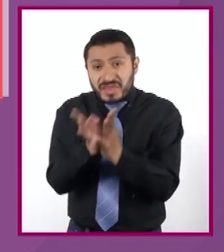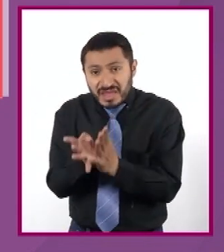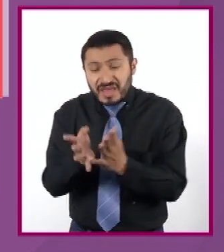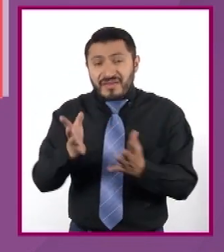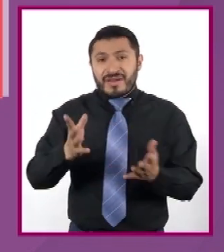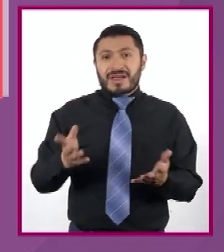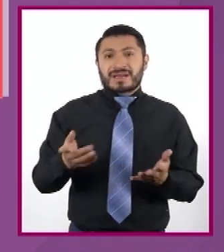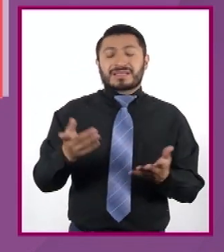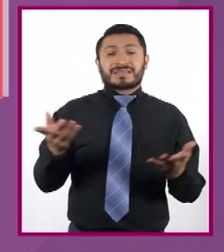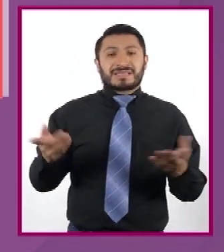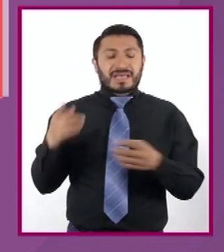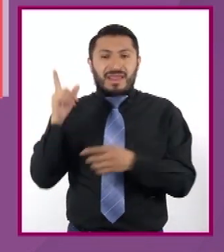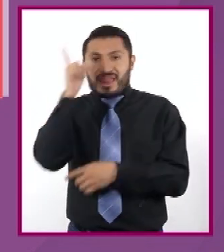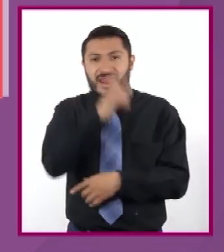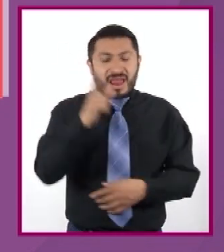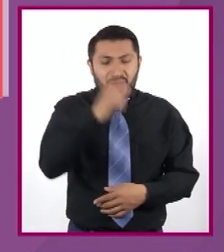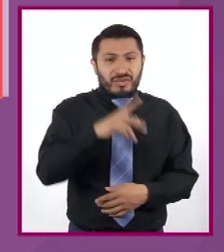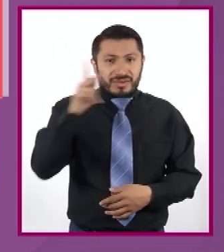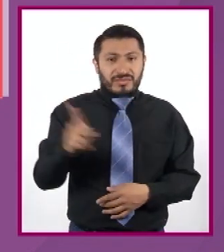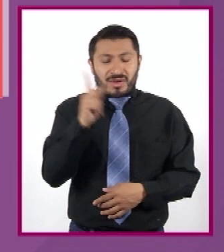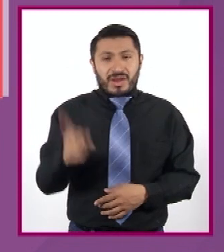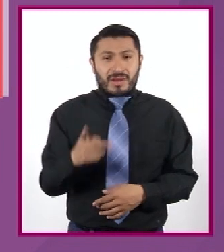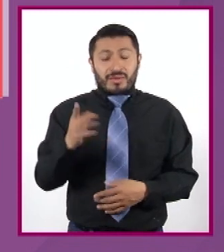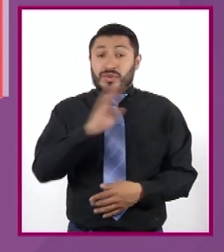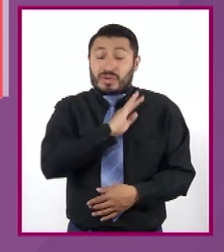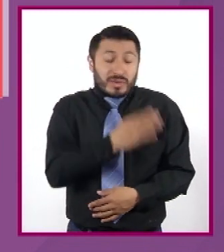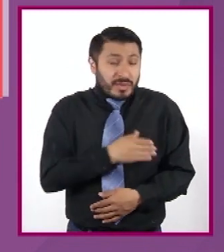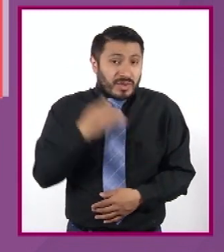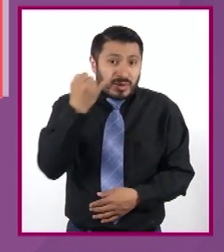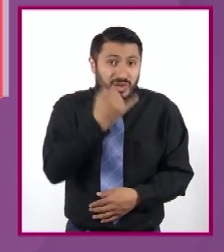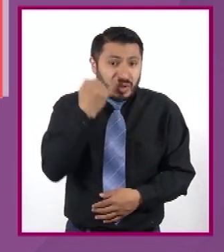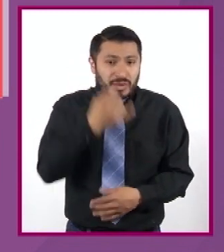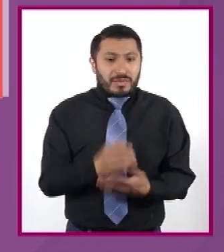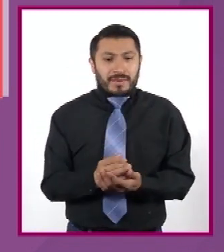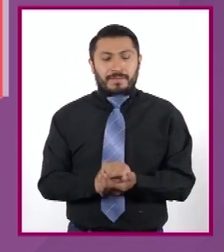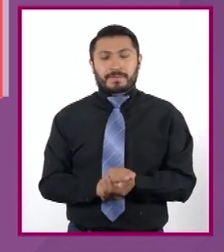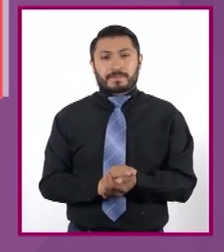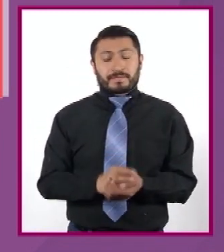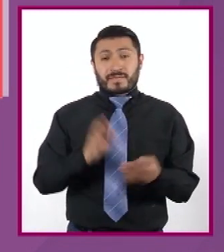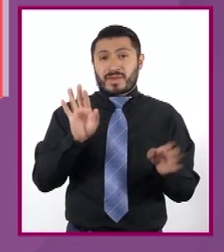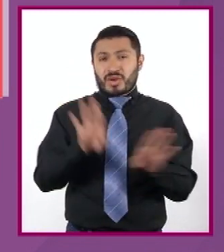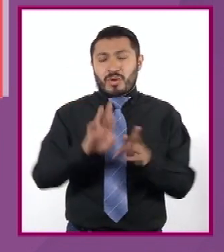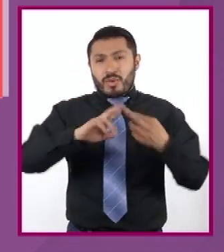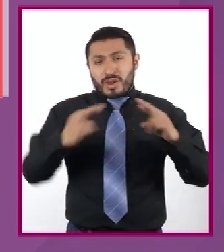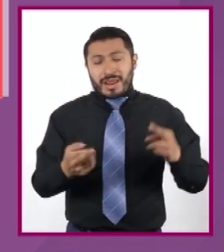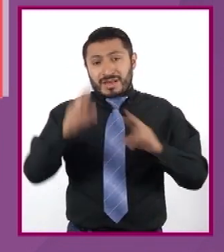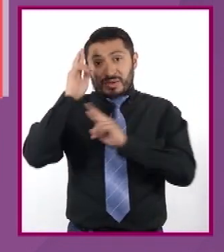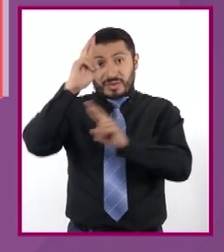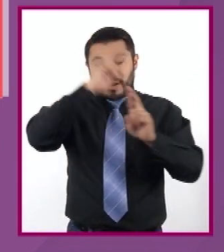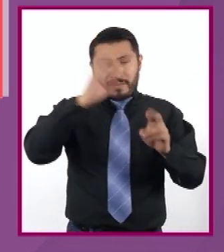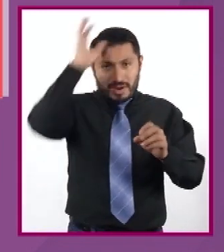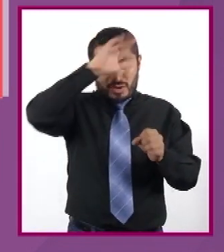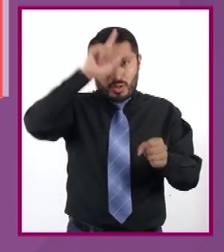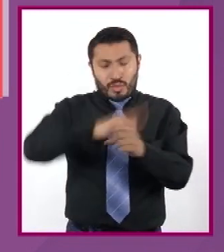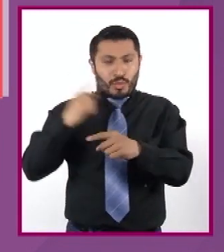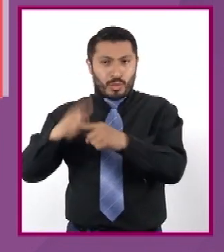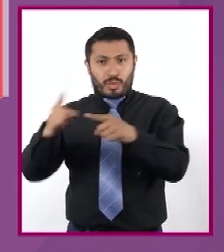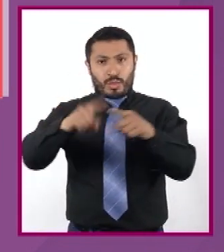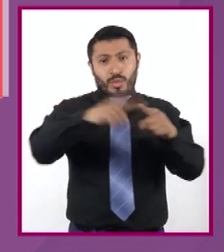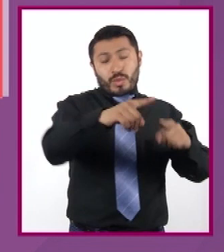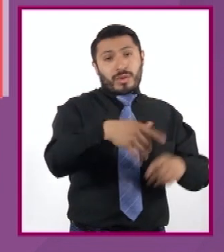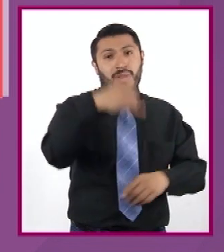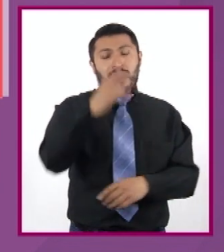hispanohablantes. Reflexionaremos sobre las valoraciones y su relación con el respeto a la diversidad cultural y del lenguaje de los